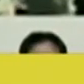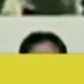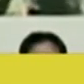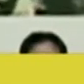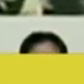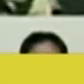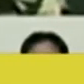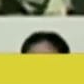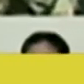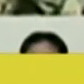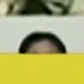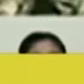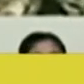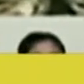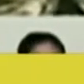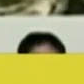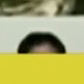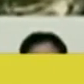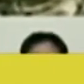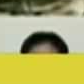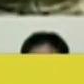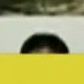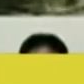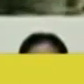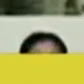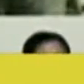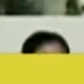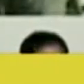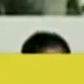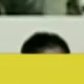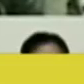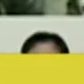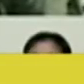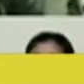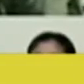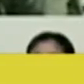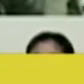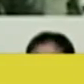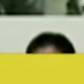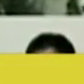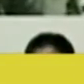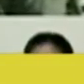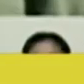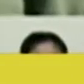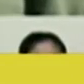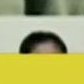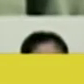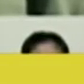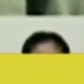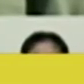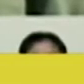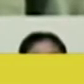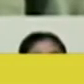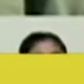científicos, humanísticos e interdisciplinarios, para acometer nuestras misiones como garante de paz y estabilidad de la